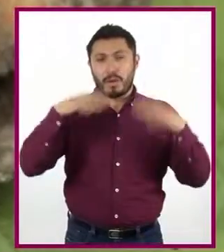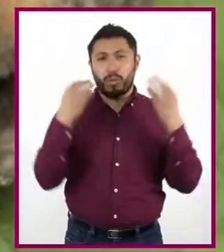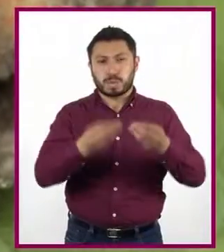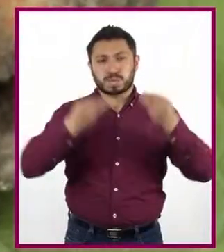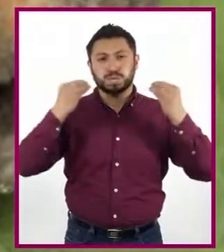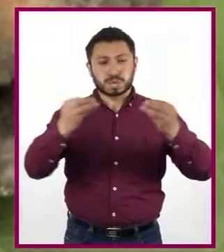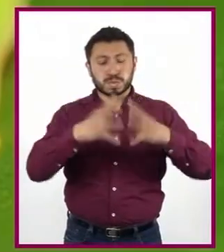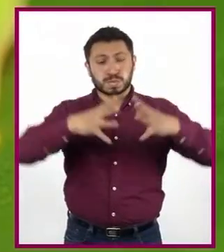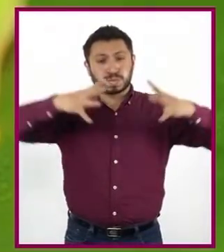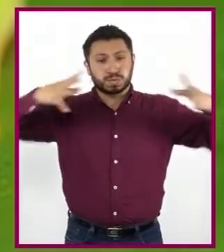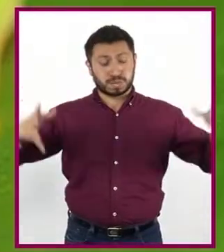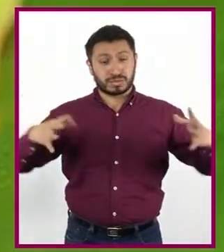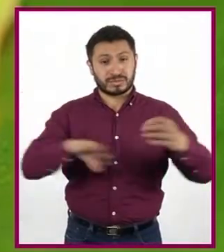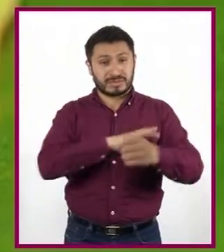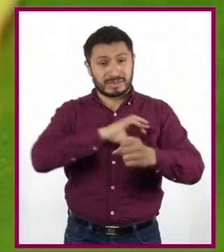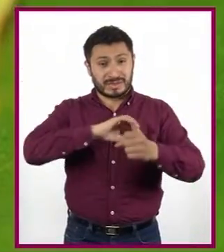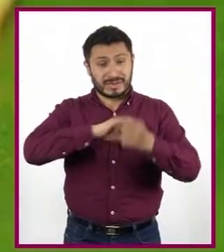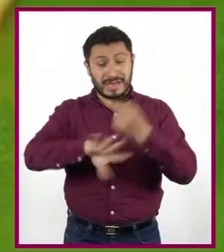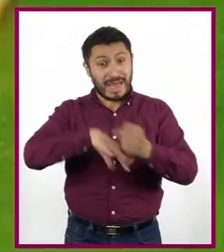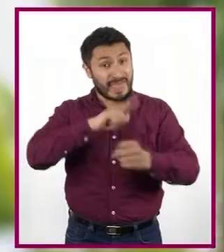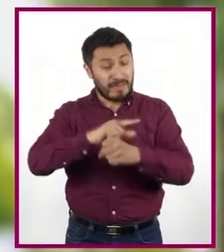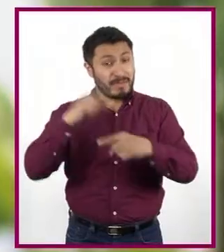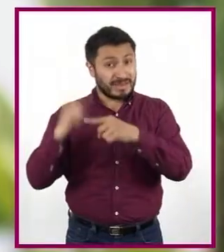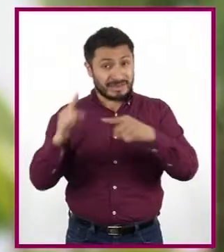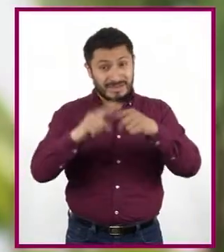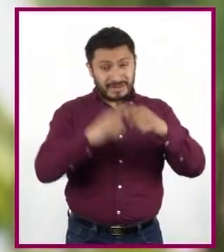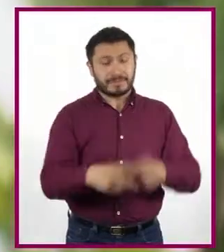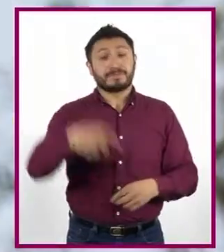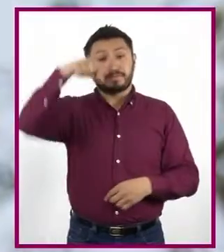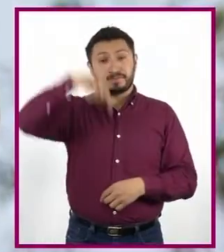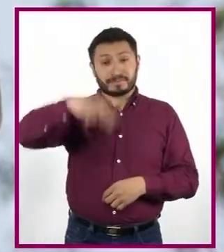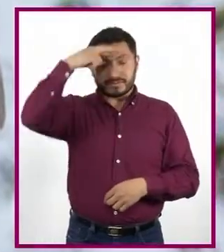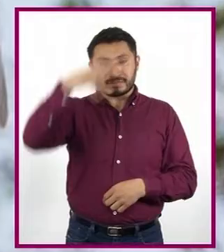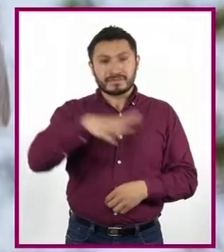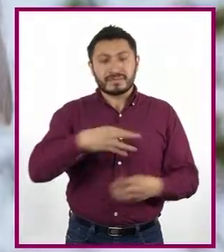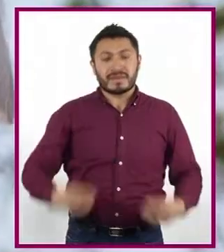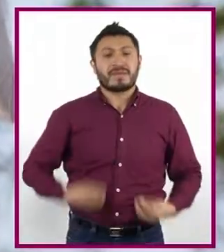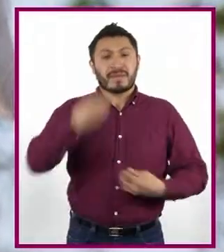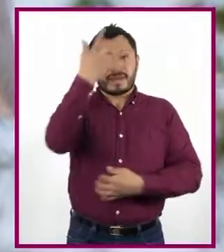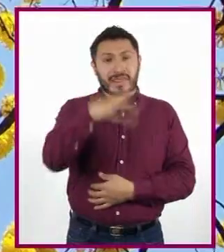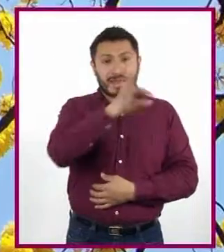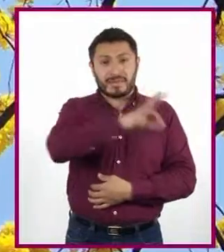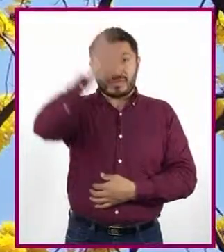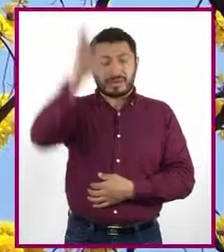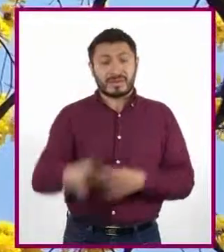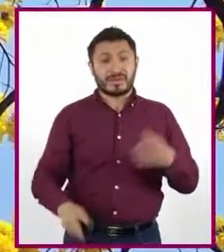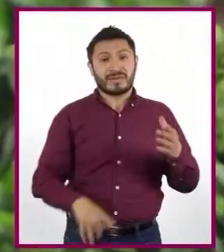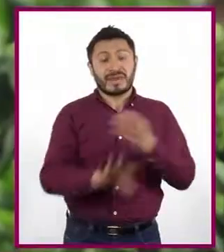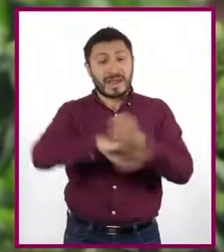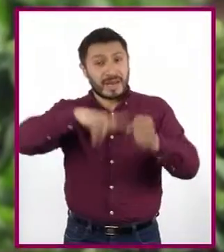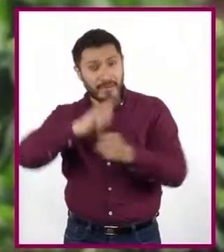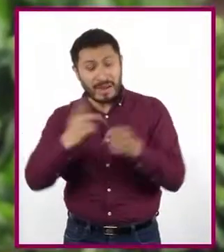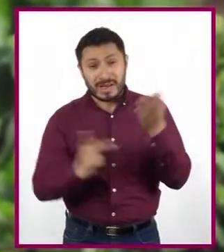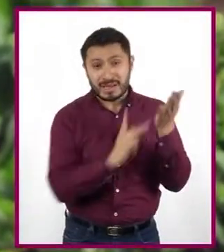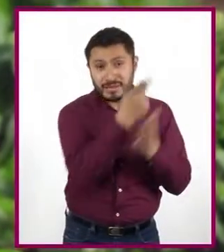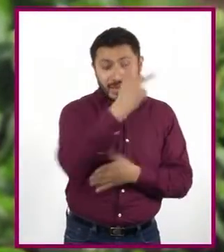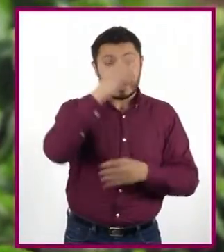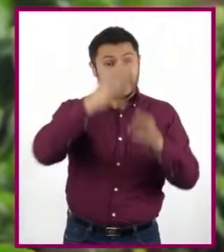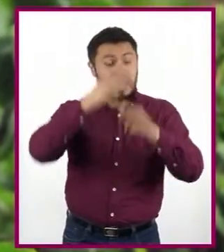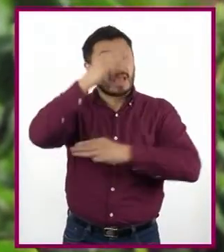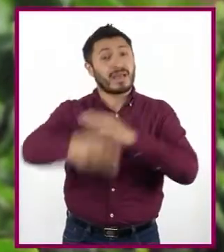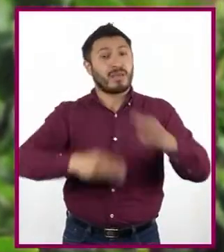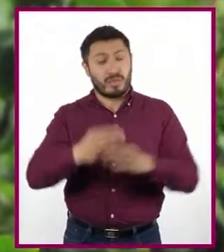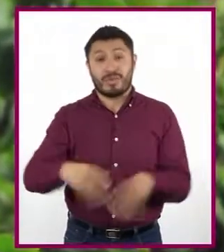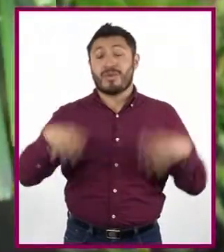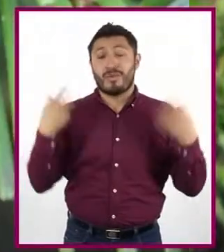amplia variedad de especies. De hecho, en nuestro país vive el 10% de la fauna y flora de todo el mundo.